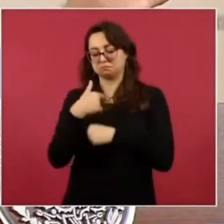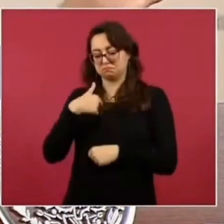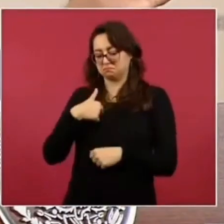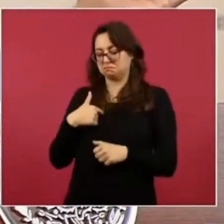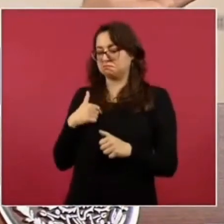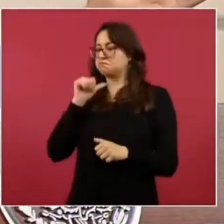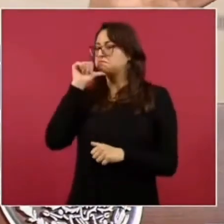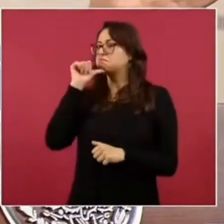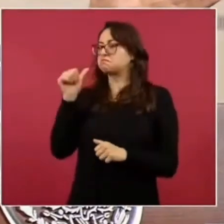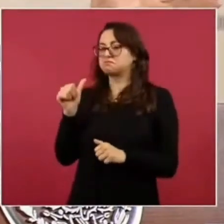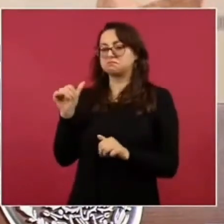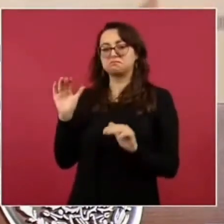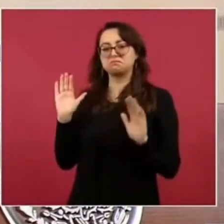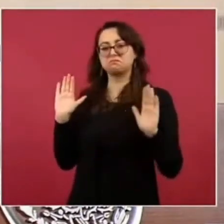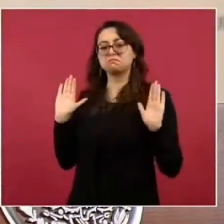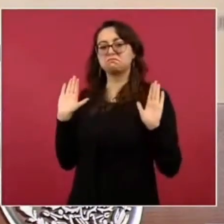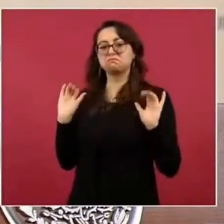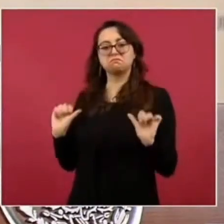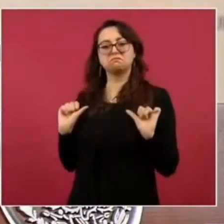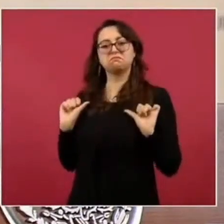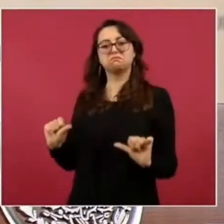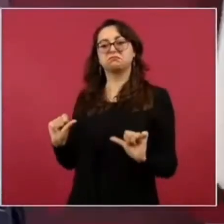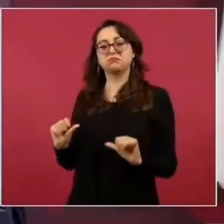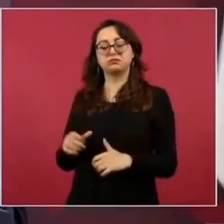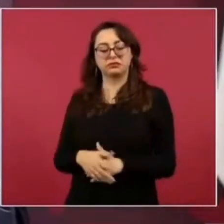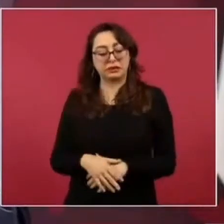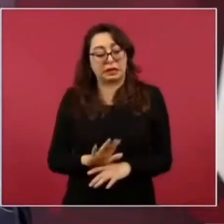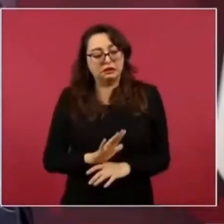y lo liberaron.